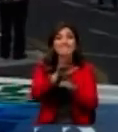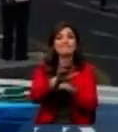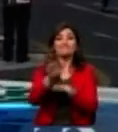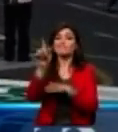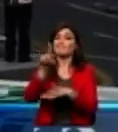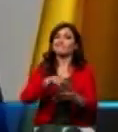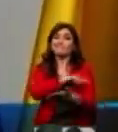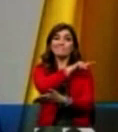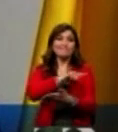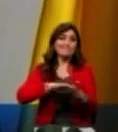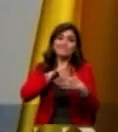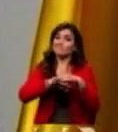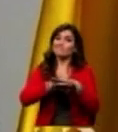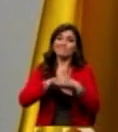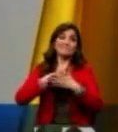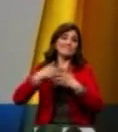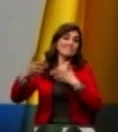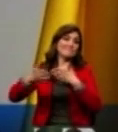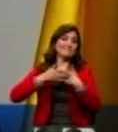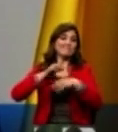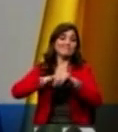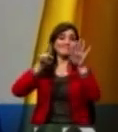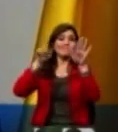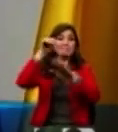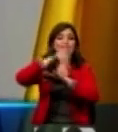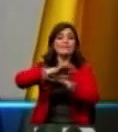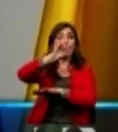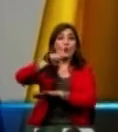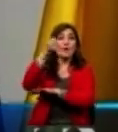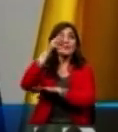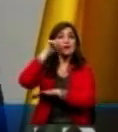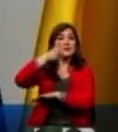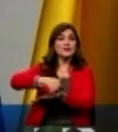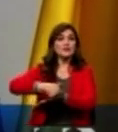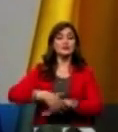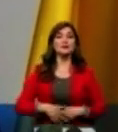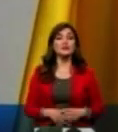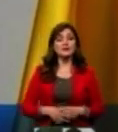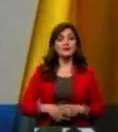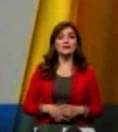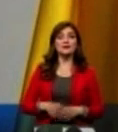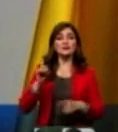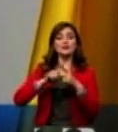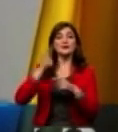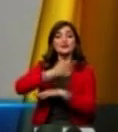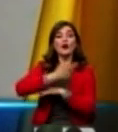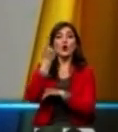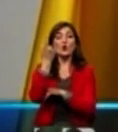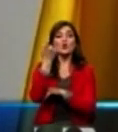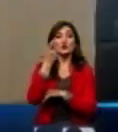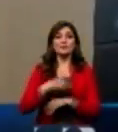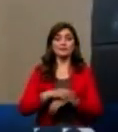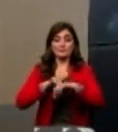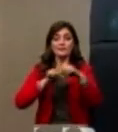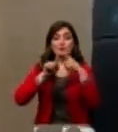autorizados de frontera. A partir de las 6 de la tarde del día jueves, mañana, hasta el día 11. A las 4 de la